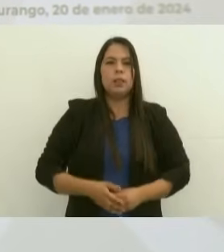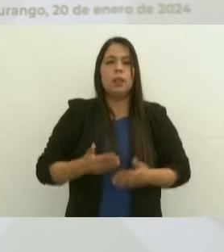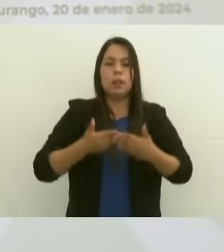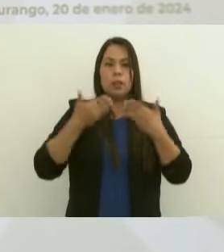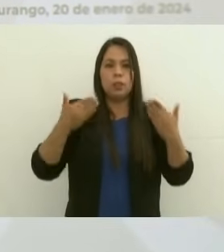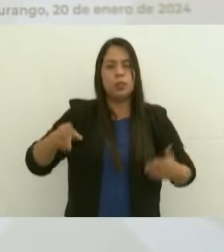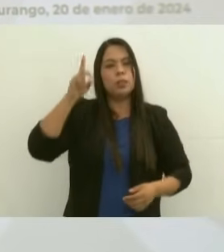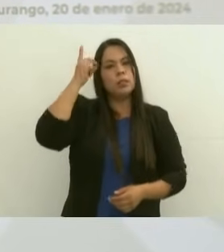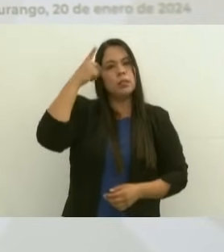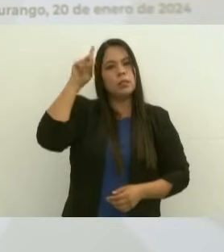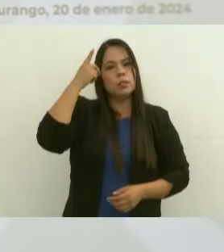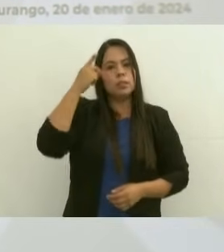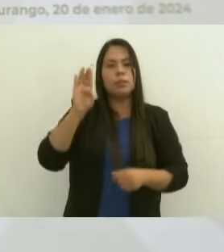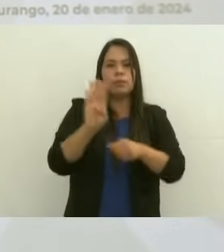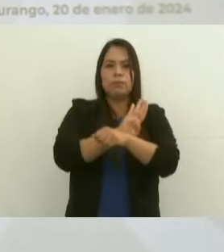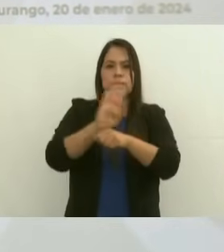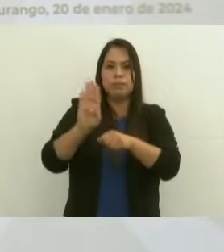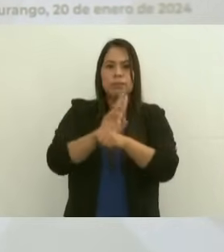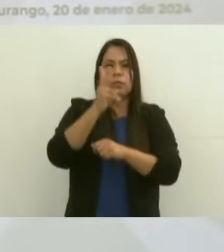Durango, se han beneficiado